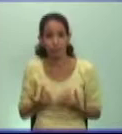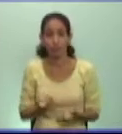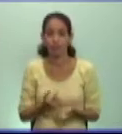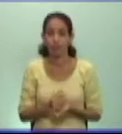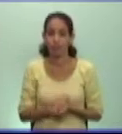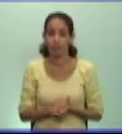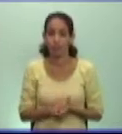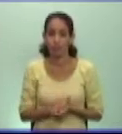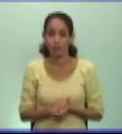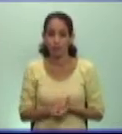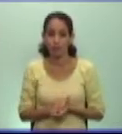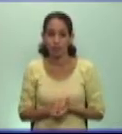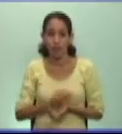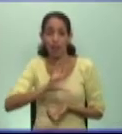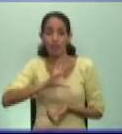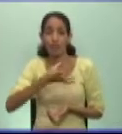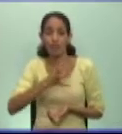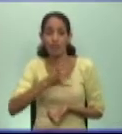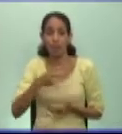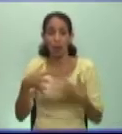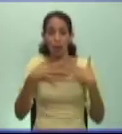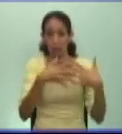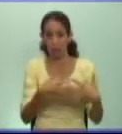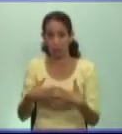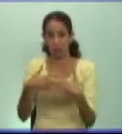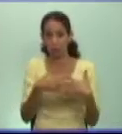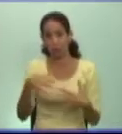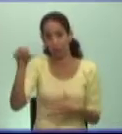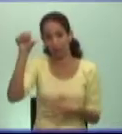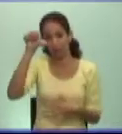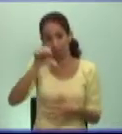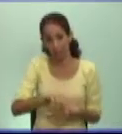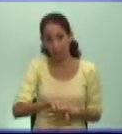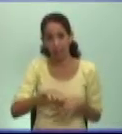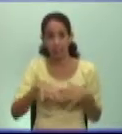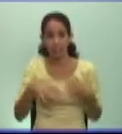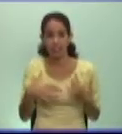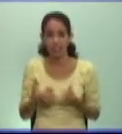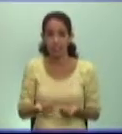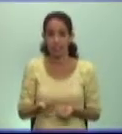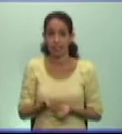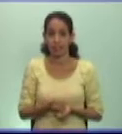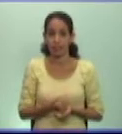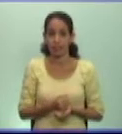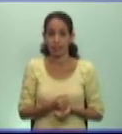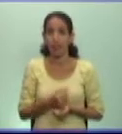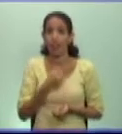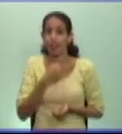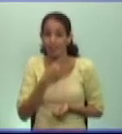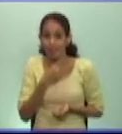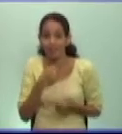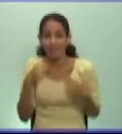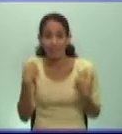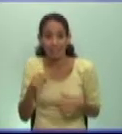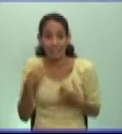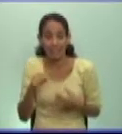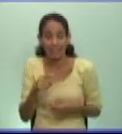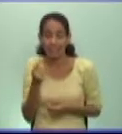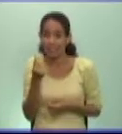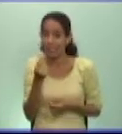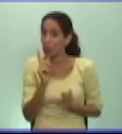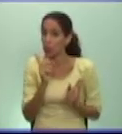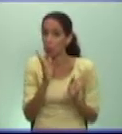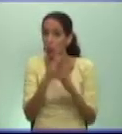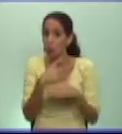que es un mundo capitalista, las crisis cíclicas. Y esta es una de las mayores crisis que ha afectado el mundo capitalista.